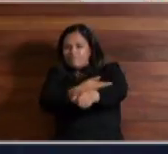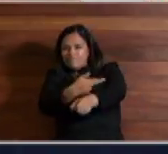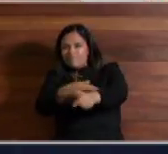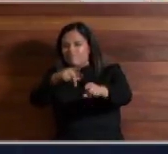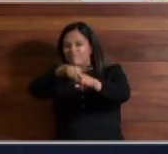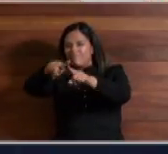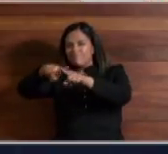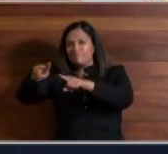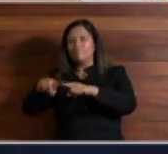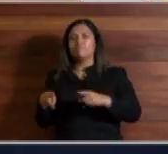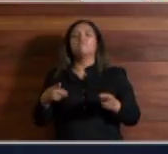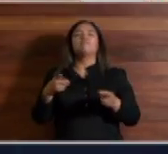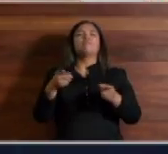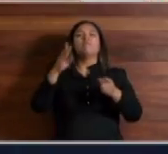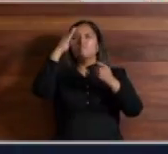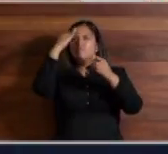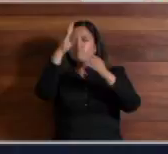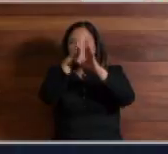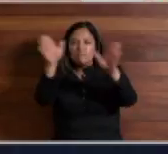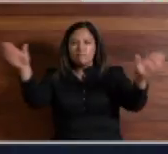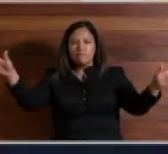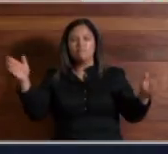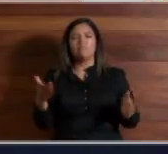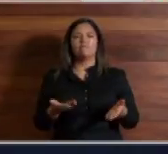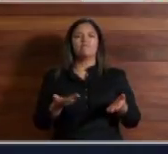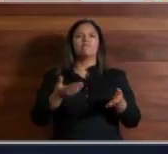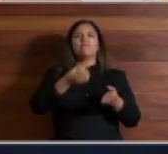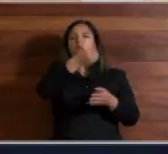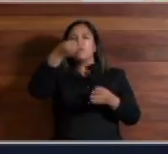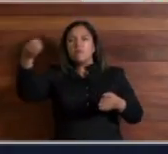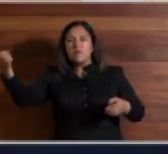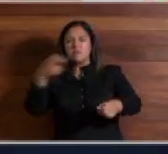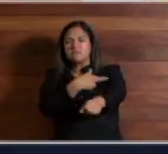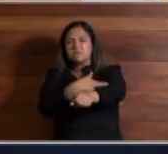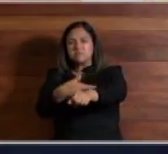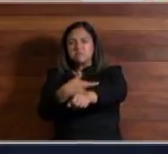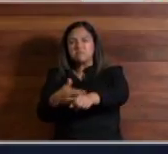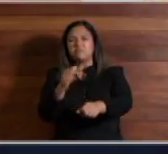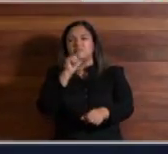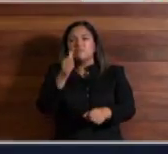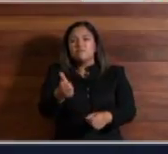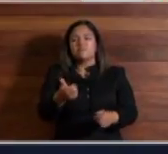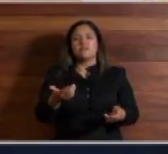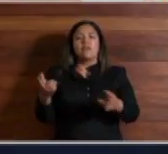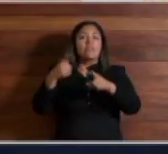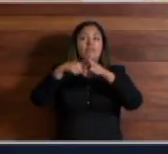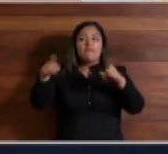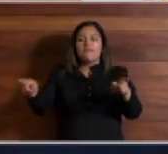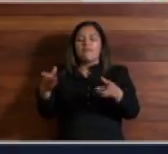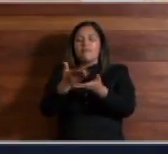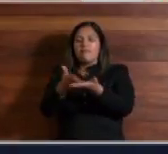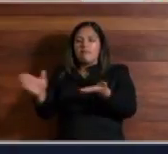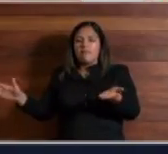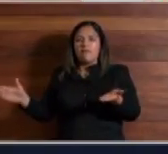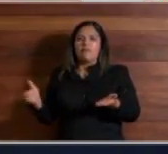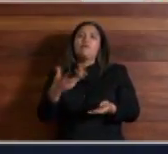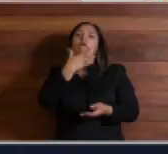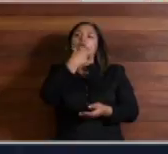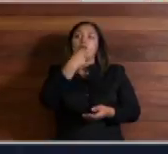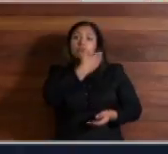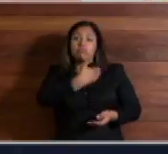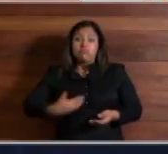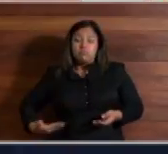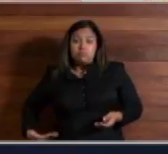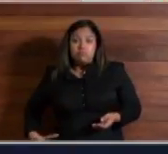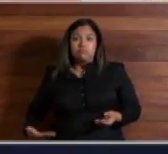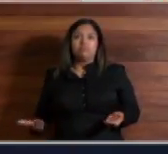institucional vertical, desarticulada del resto, que de alguna manera expresa la voluntad del presidente en turno o